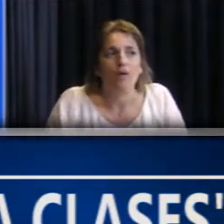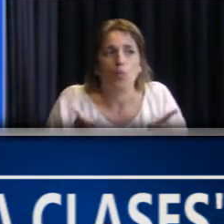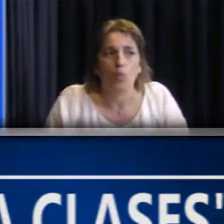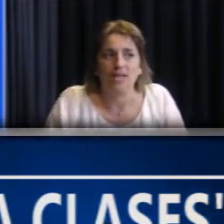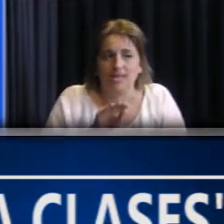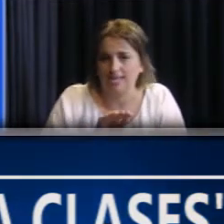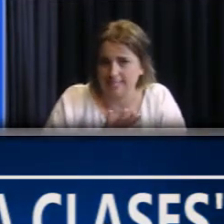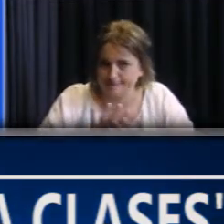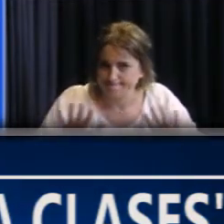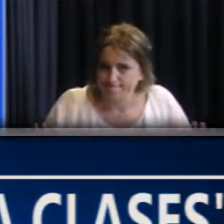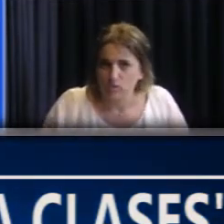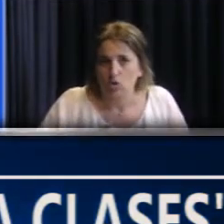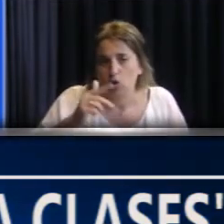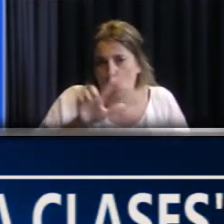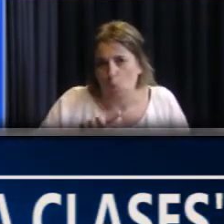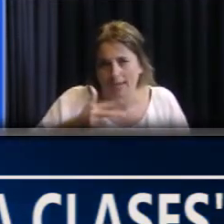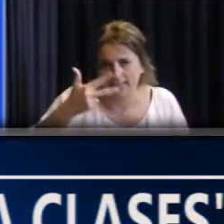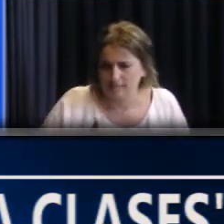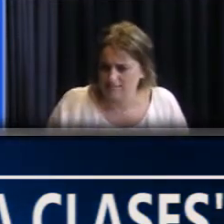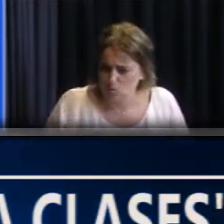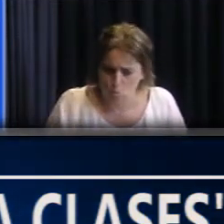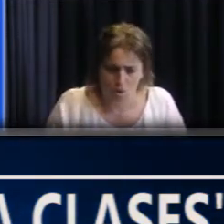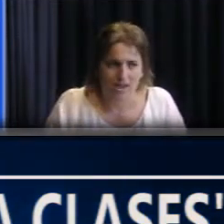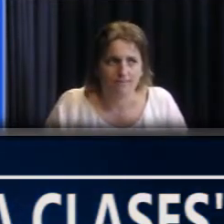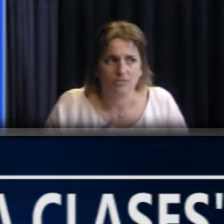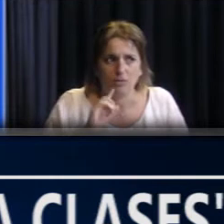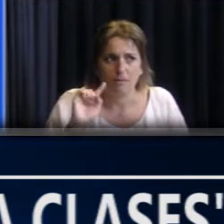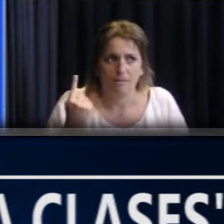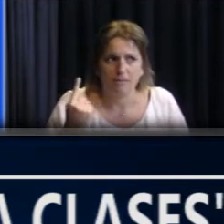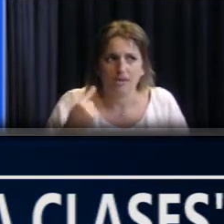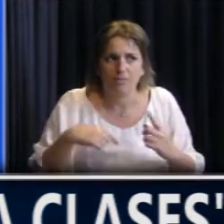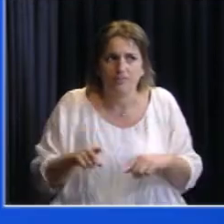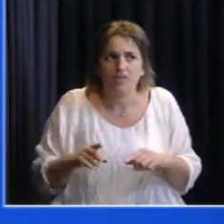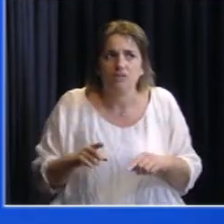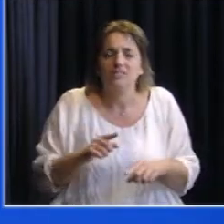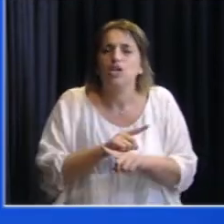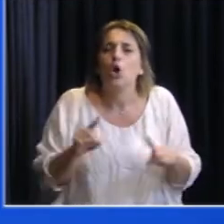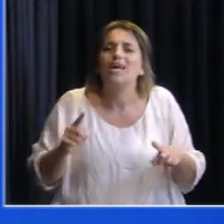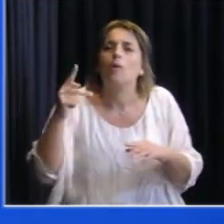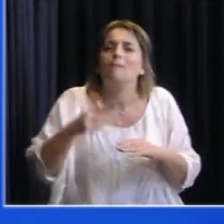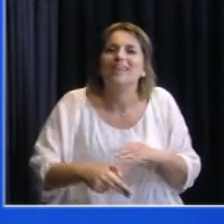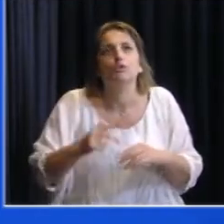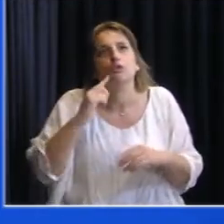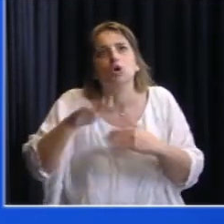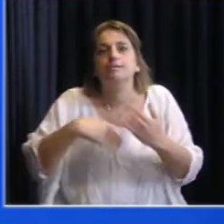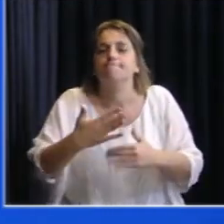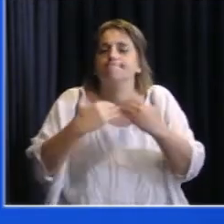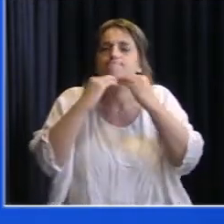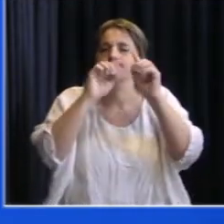normalmente el lunes 3 de abril primera definición no es con plazo por ende es en